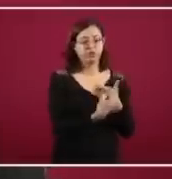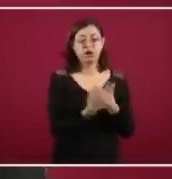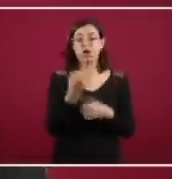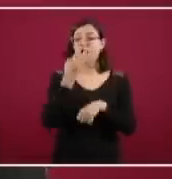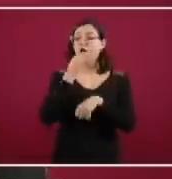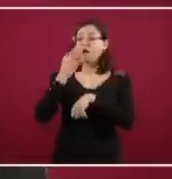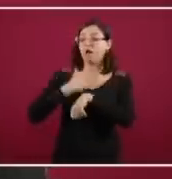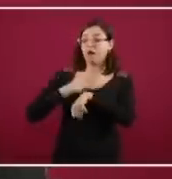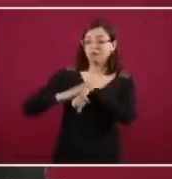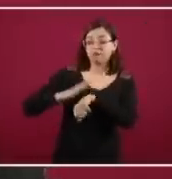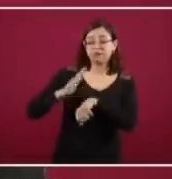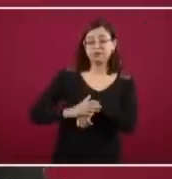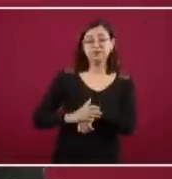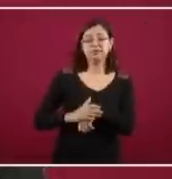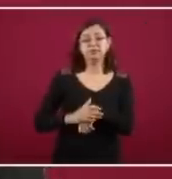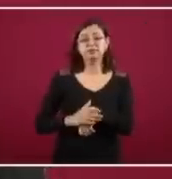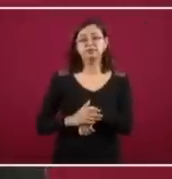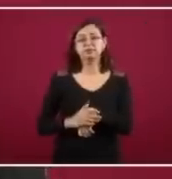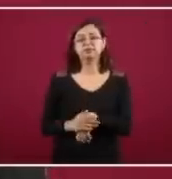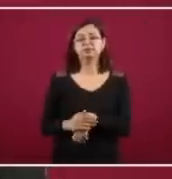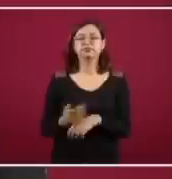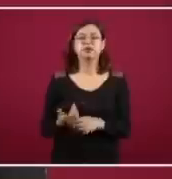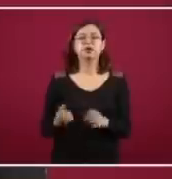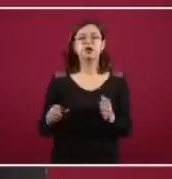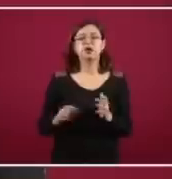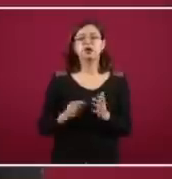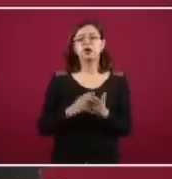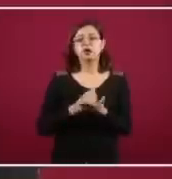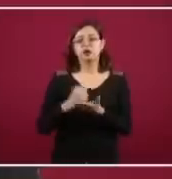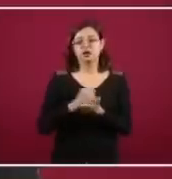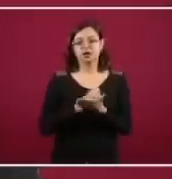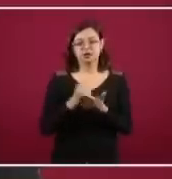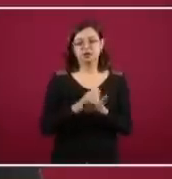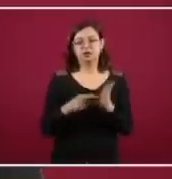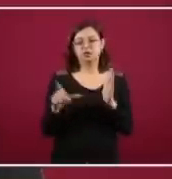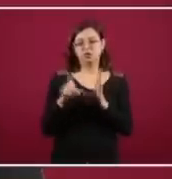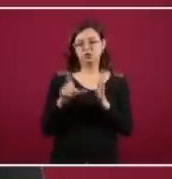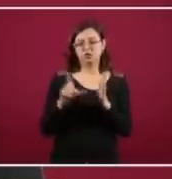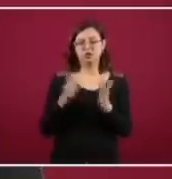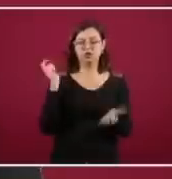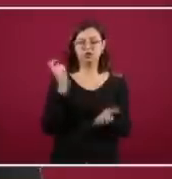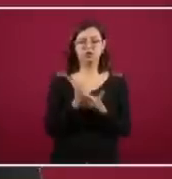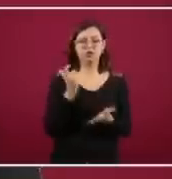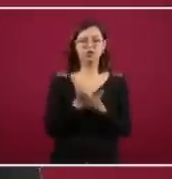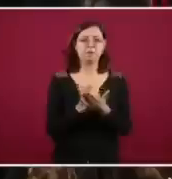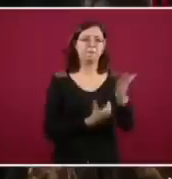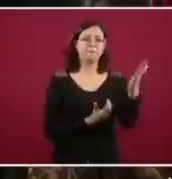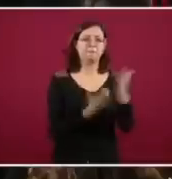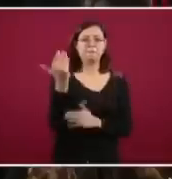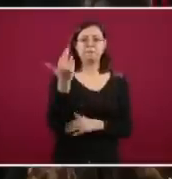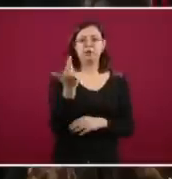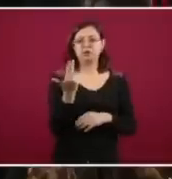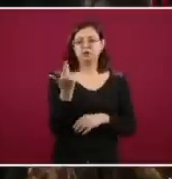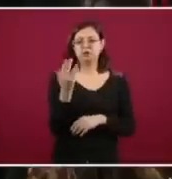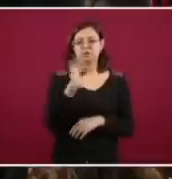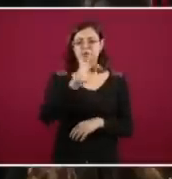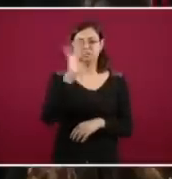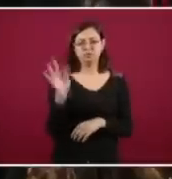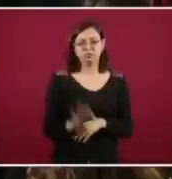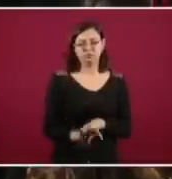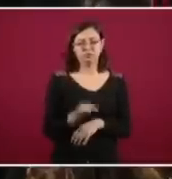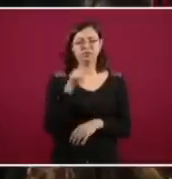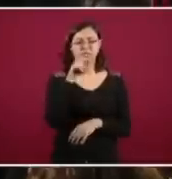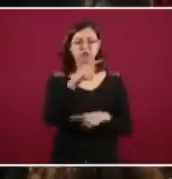que en los pagos con tarjetas de crédito se incrementaron en alrededor del 25% en los